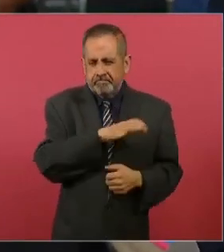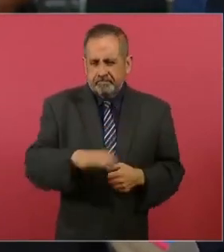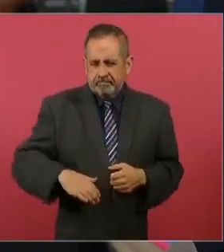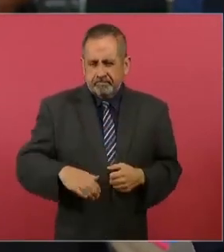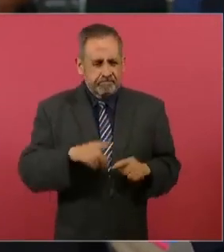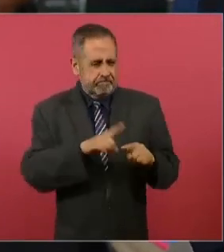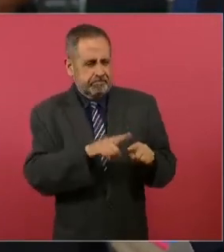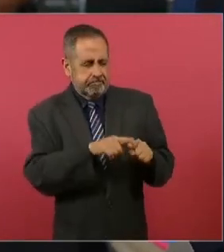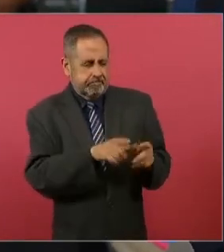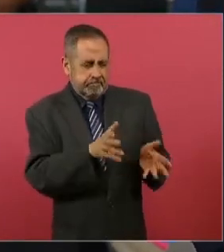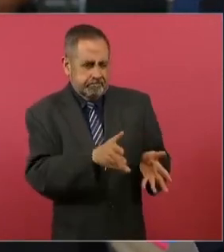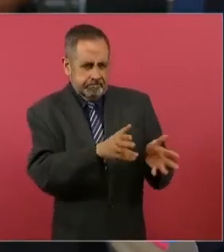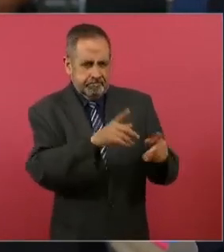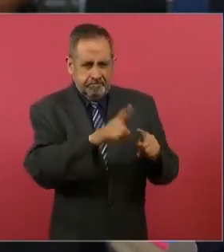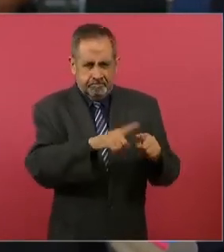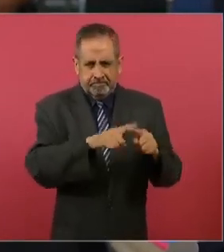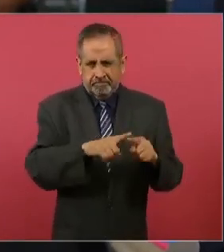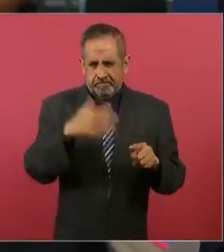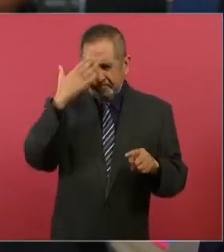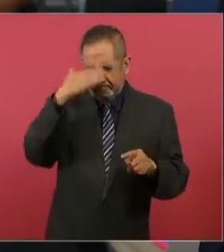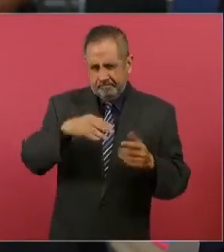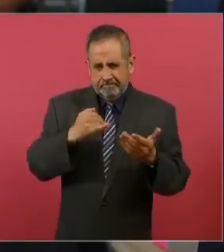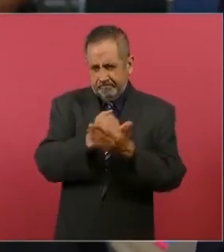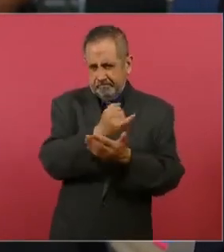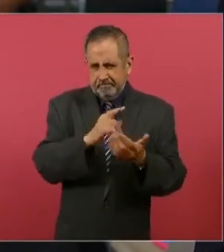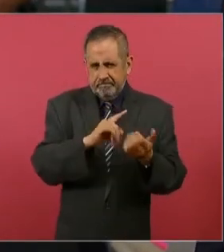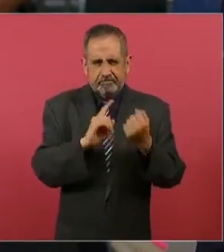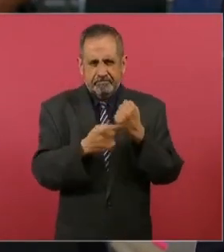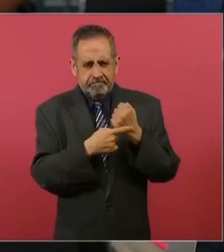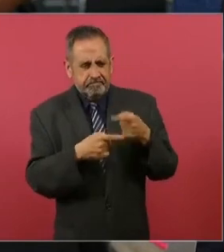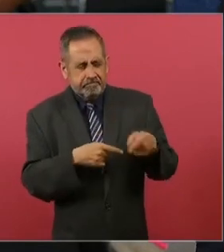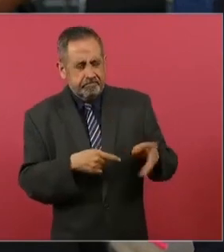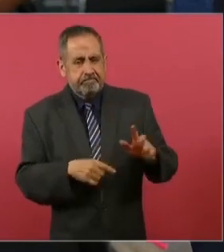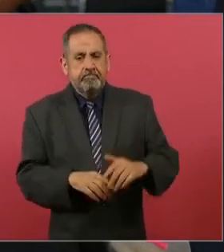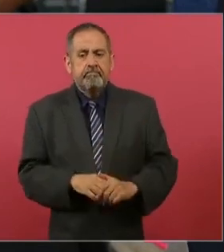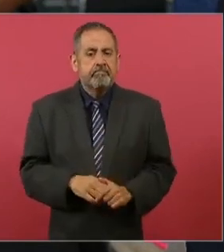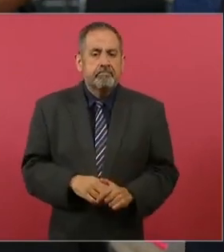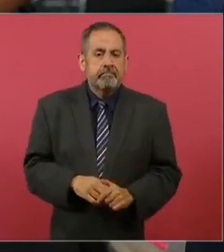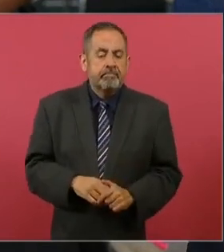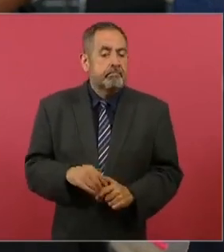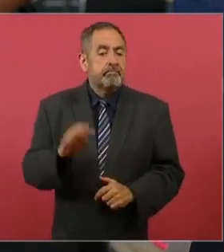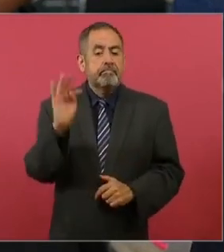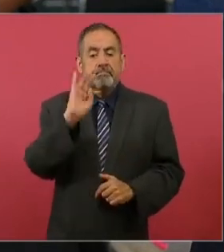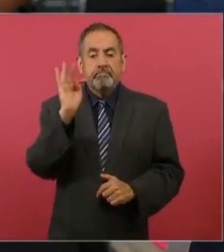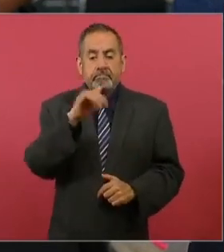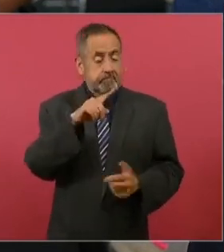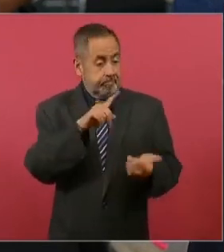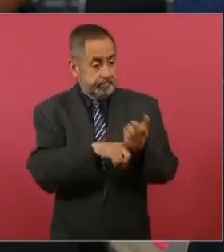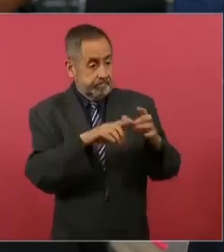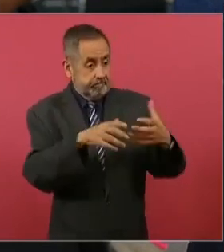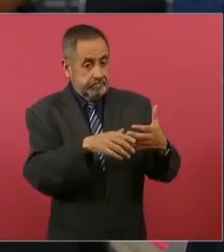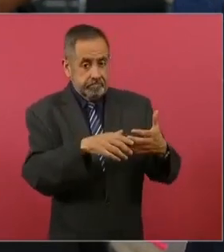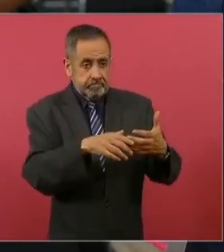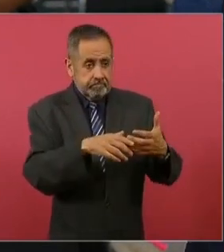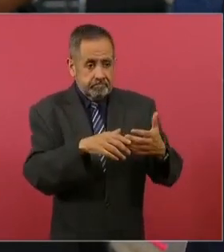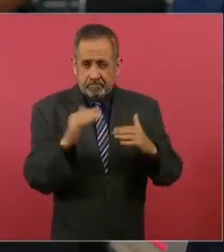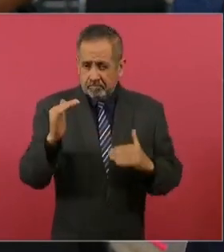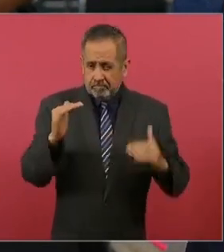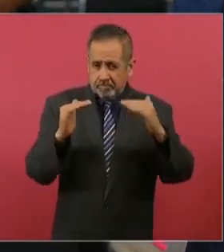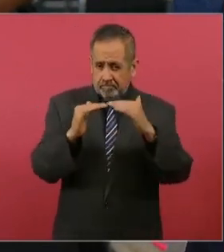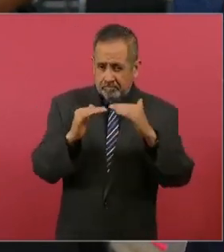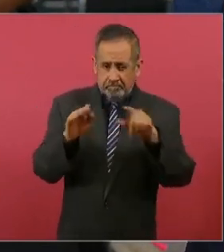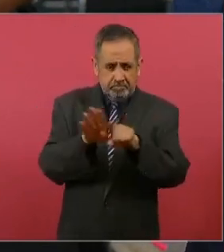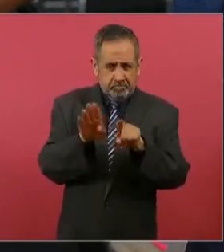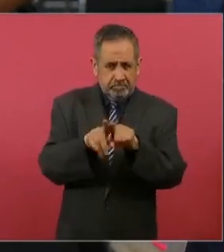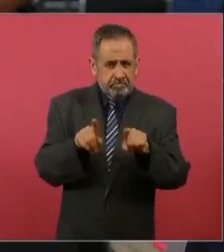personajes que, bueno, usted menciona ya se tiene definido independientemente del método, si esto llegara a suceder, ¿no estaría emparejándose en torno a